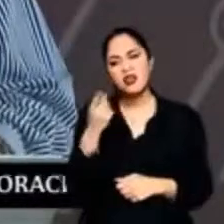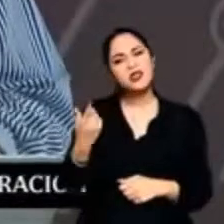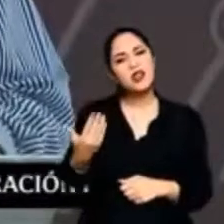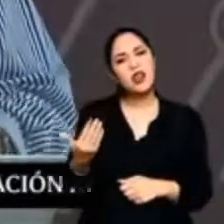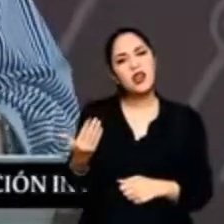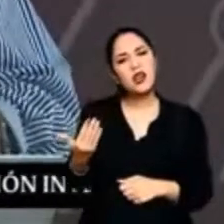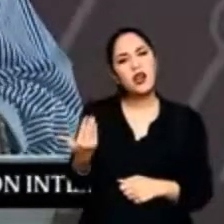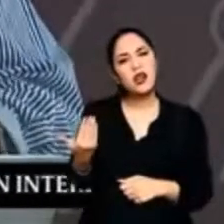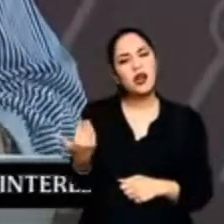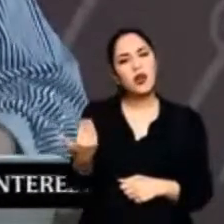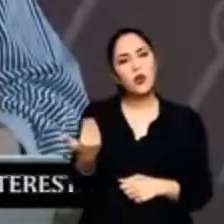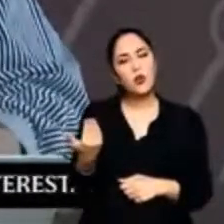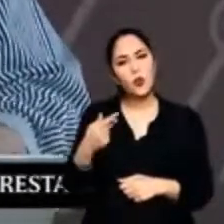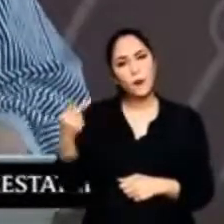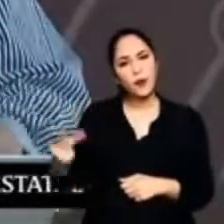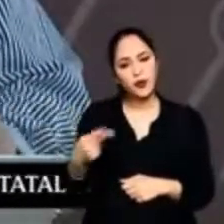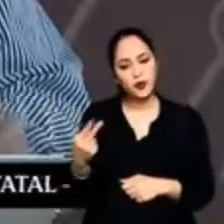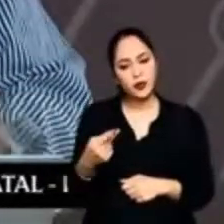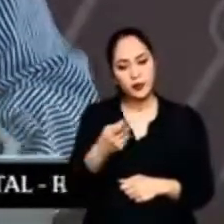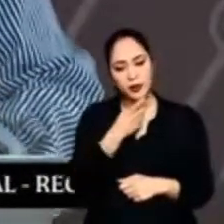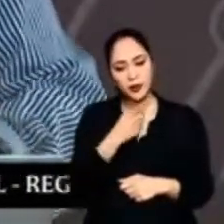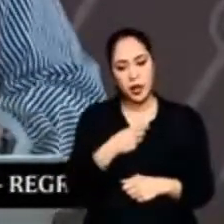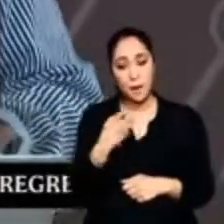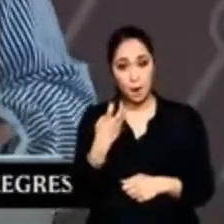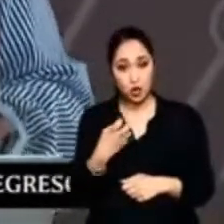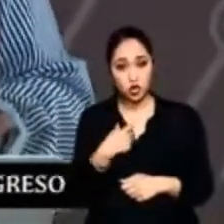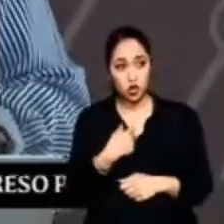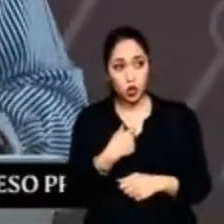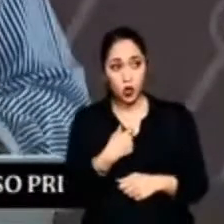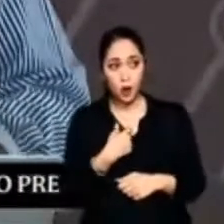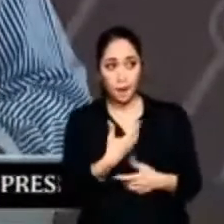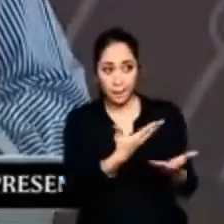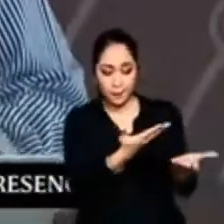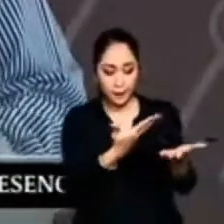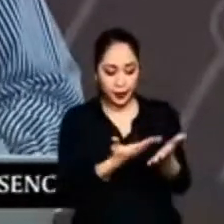eso pedí que me dieran datos,